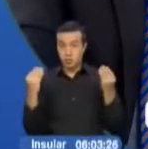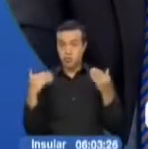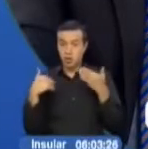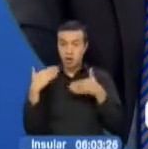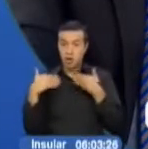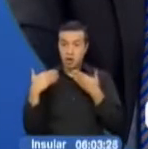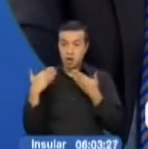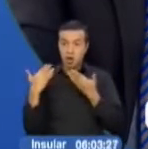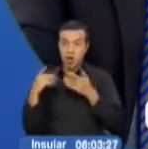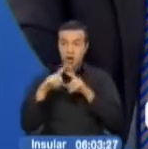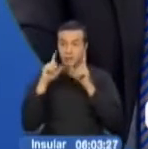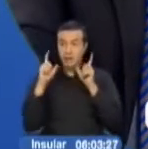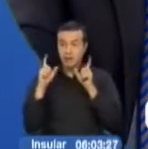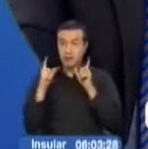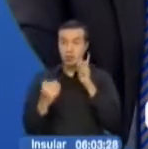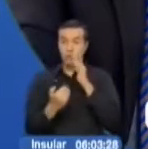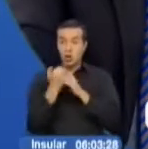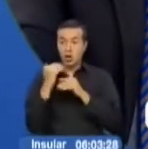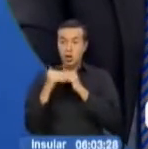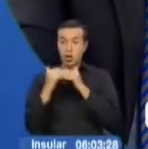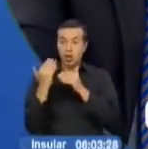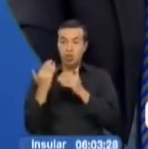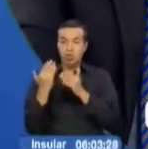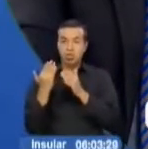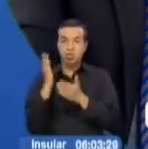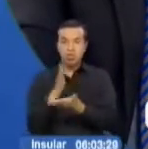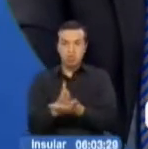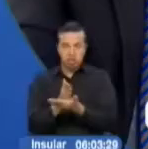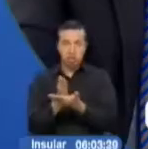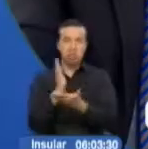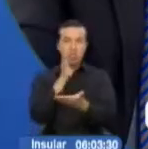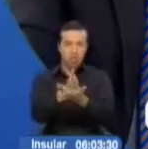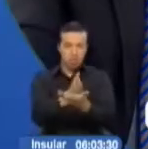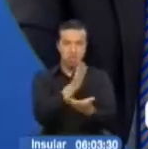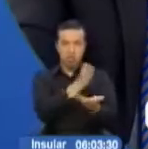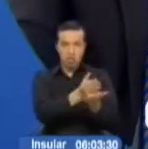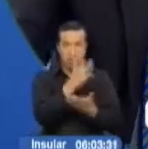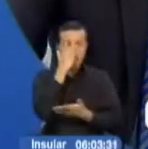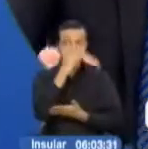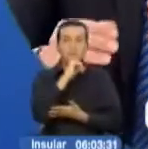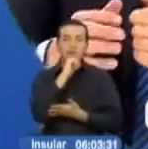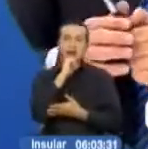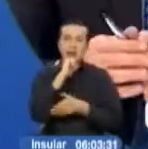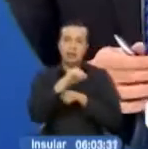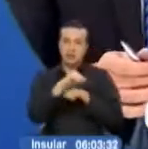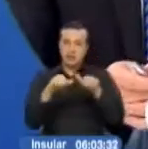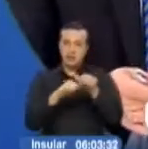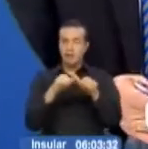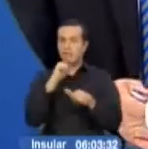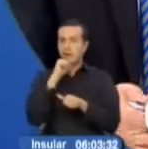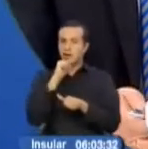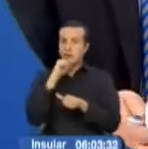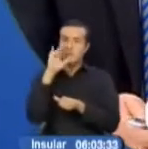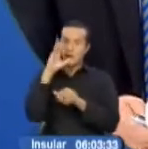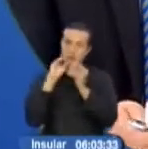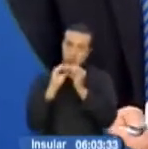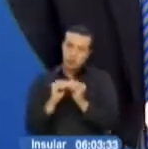el camino, precisamente por falta de acompañamiento, porque quizás necesitan más conocimiento, más